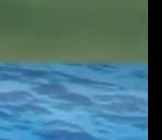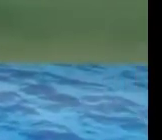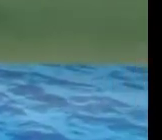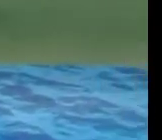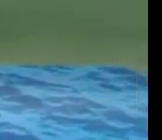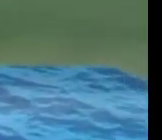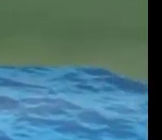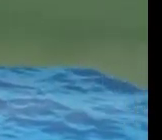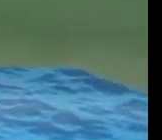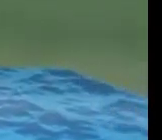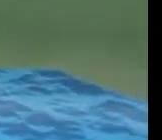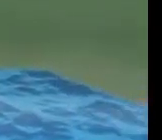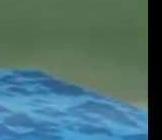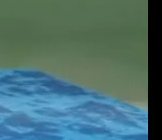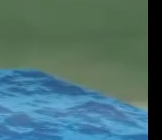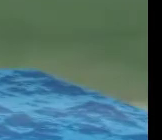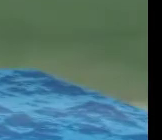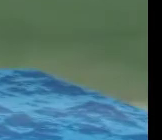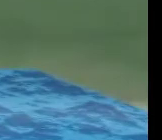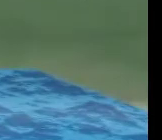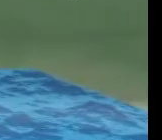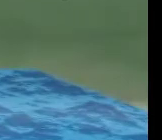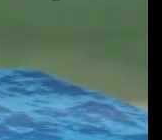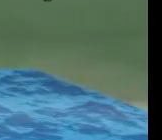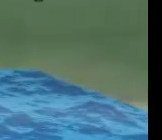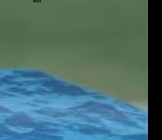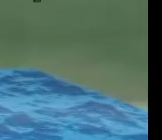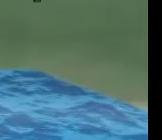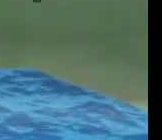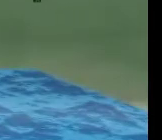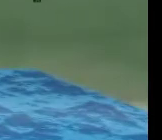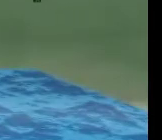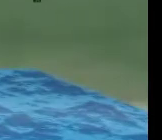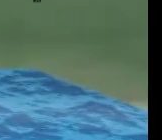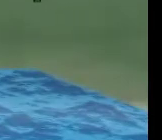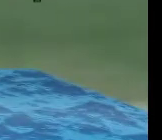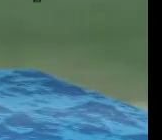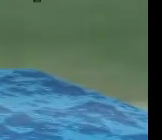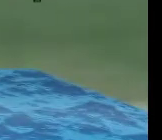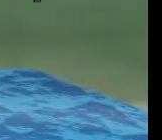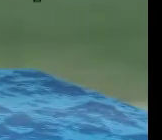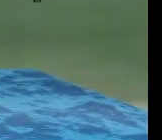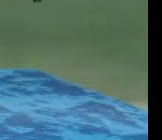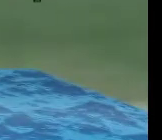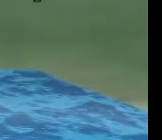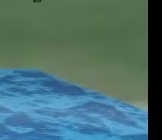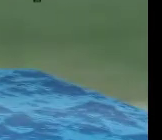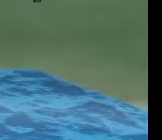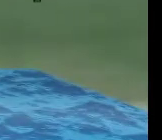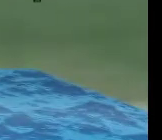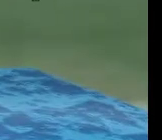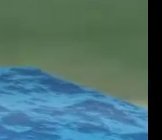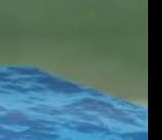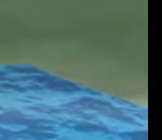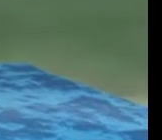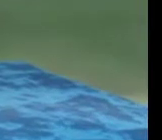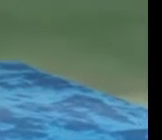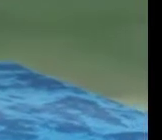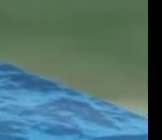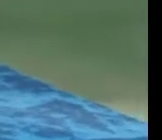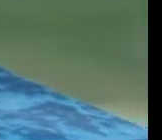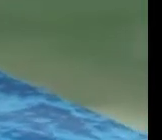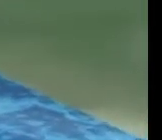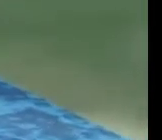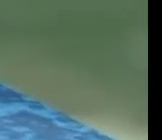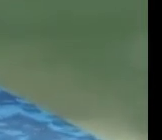Una compañía del batallón 3 de la brigada hace contacto con una avanzada de 20 hombres del batallón 326.